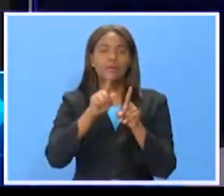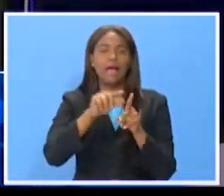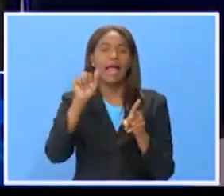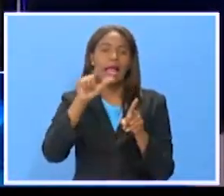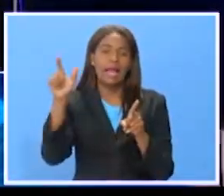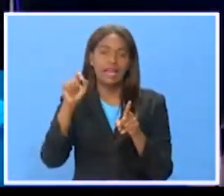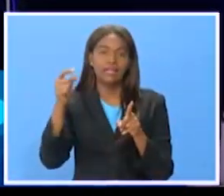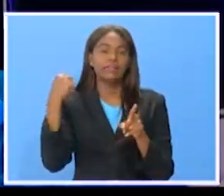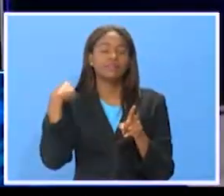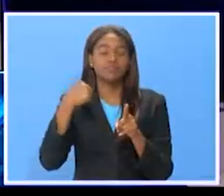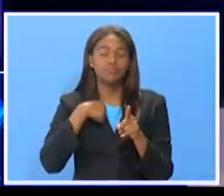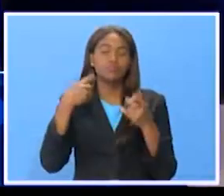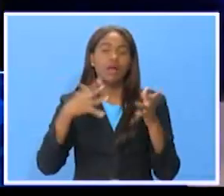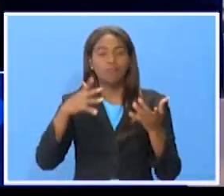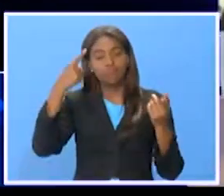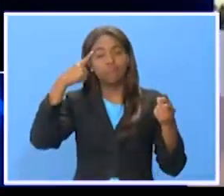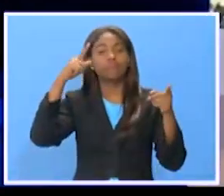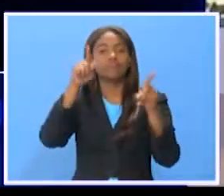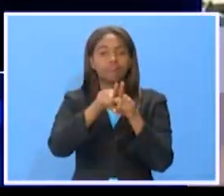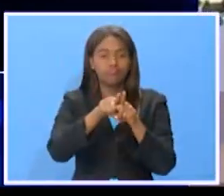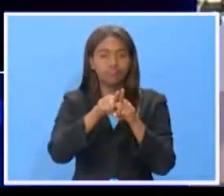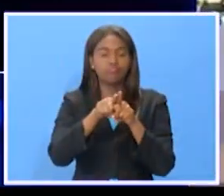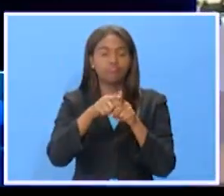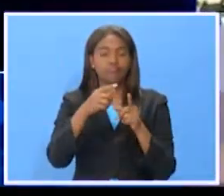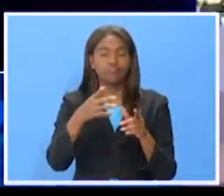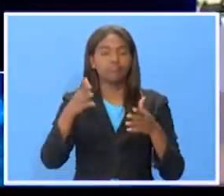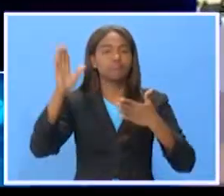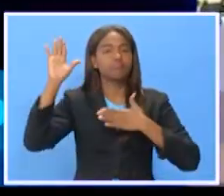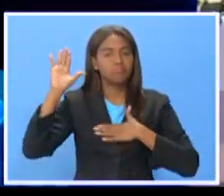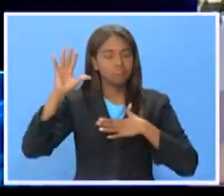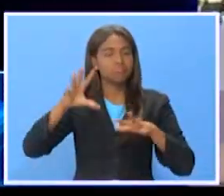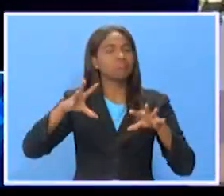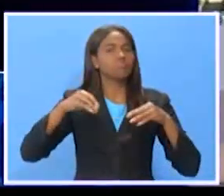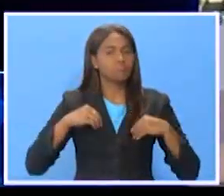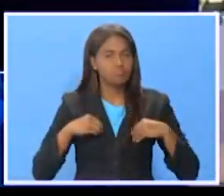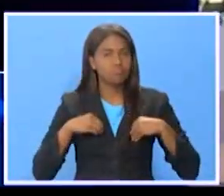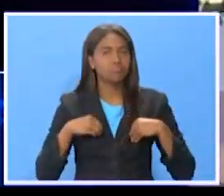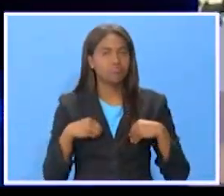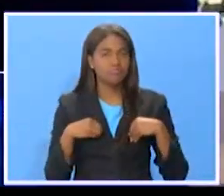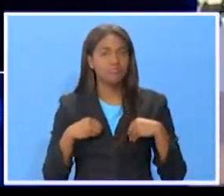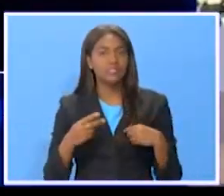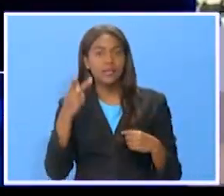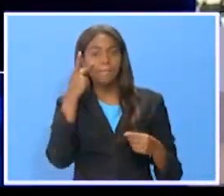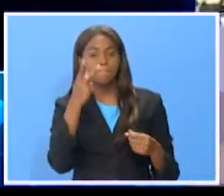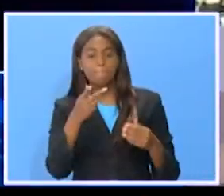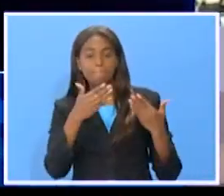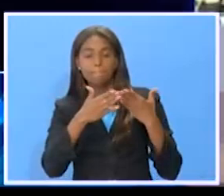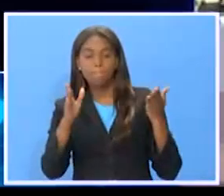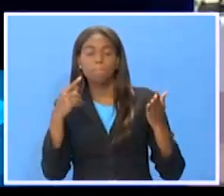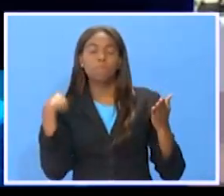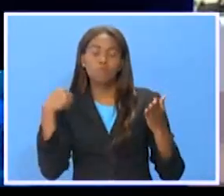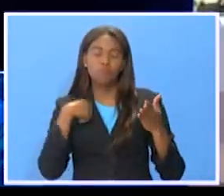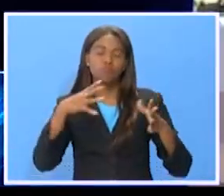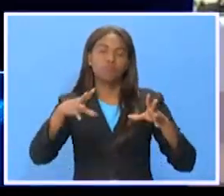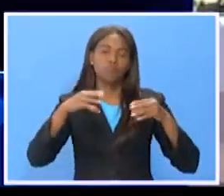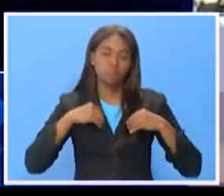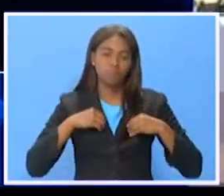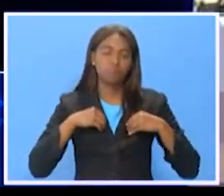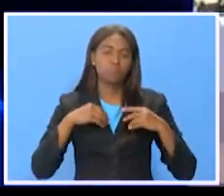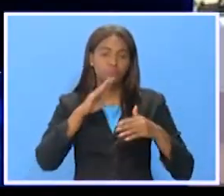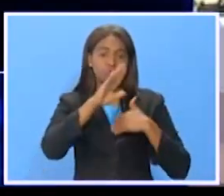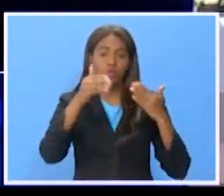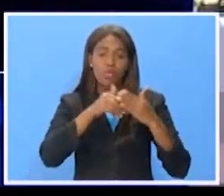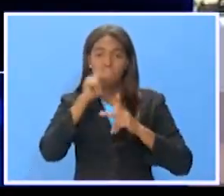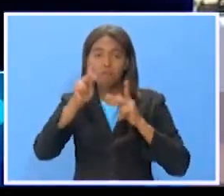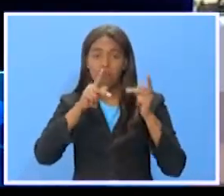totalmente de acuerdo, participamos en la vista pública que se hicieron y la comunidad está también muy de acuerdo.